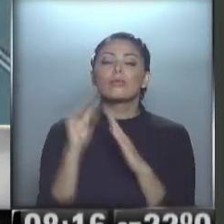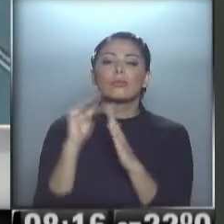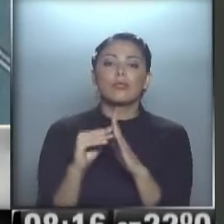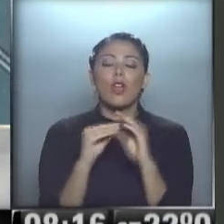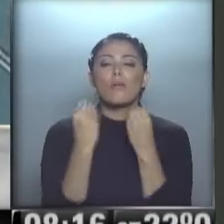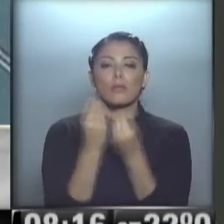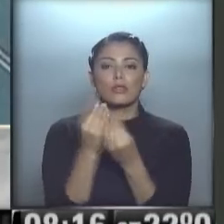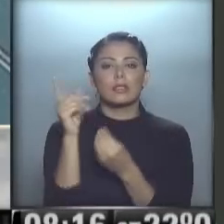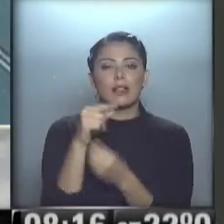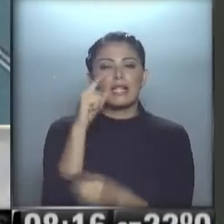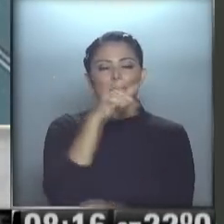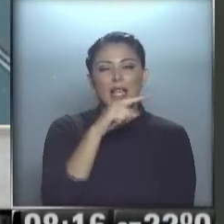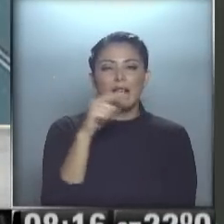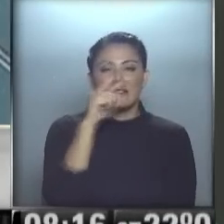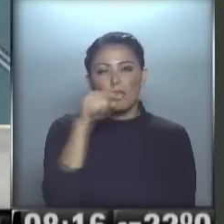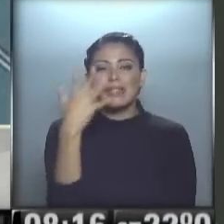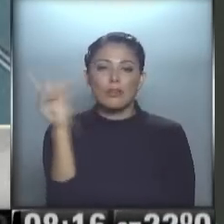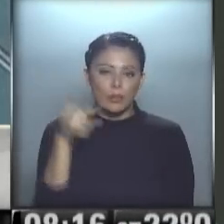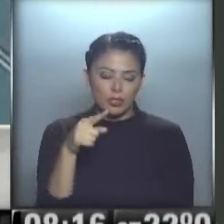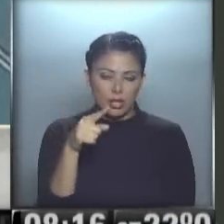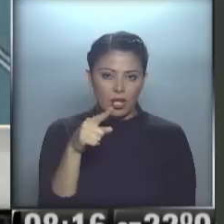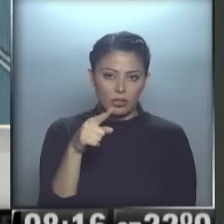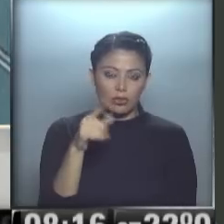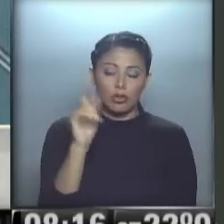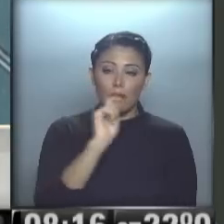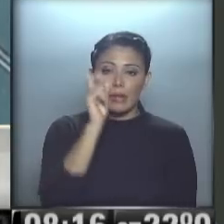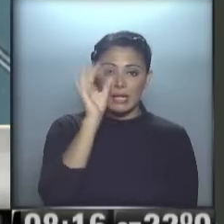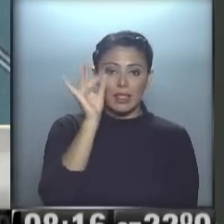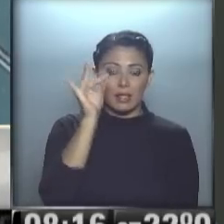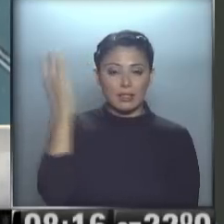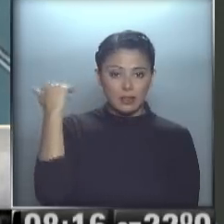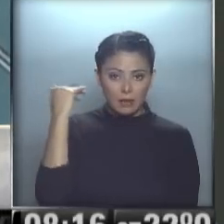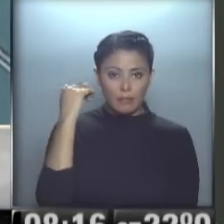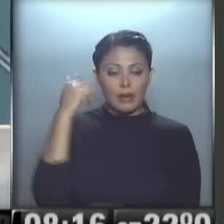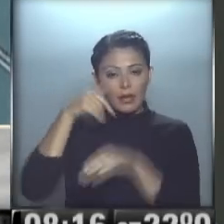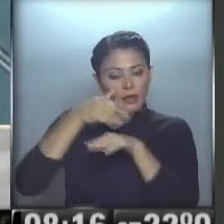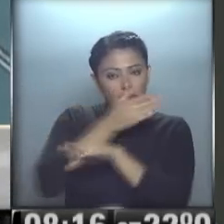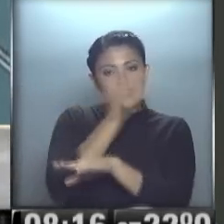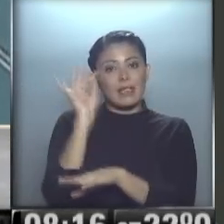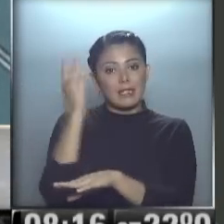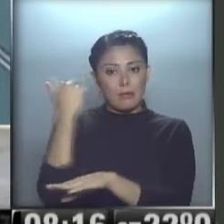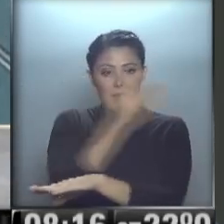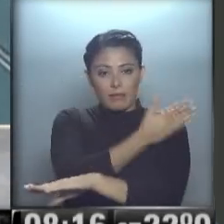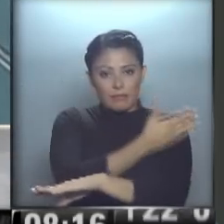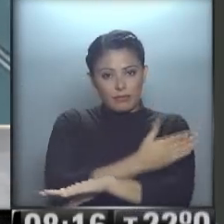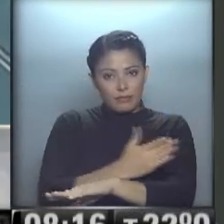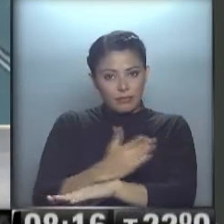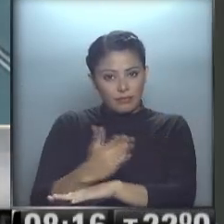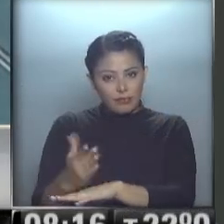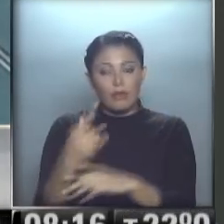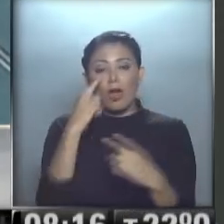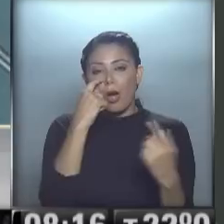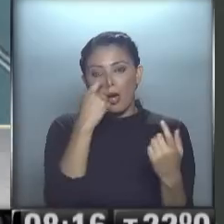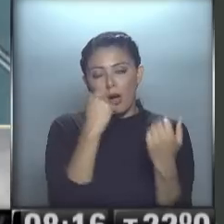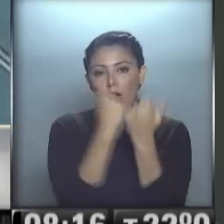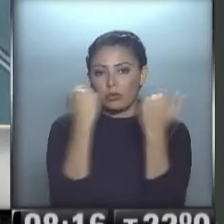porcentaje equivalente al 7 7,5 por al mes de diciembre Y a partir de ahí Establecer un mecanismo de supervisión y